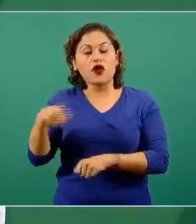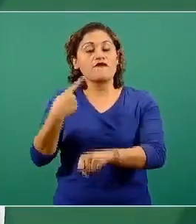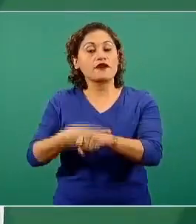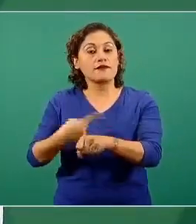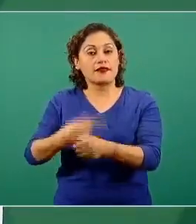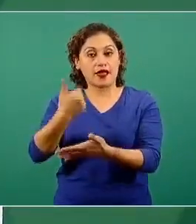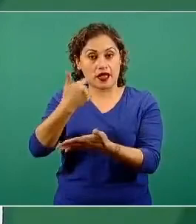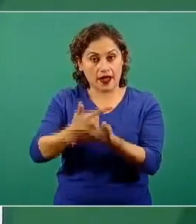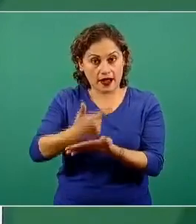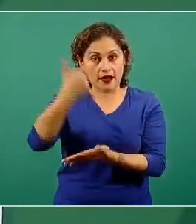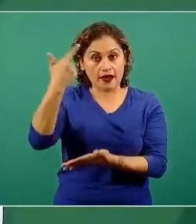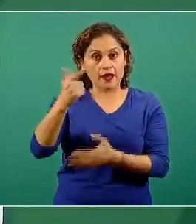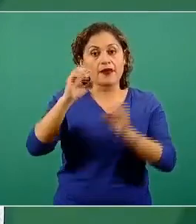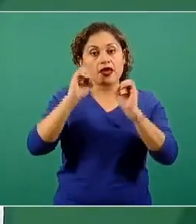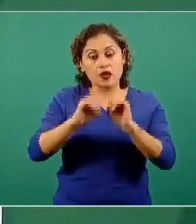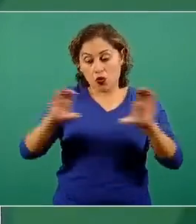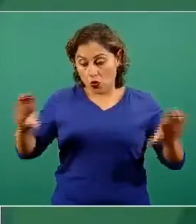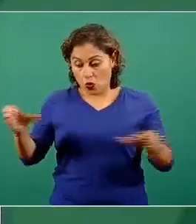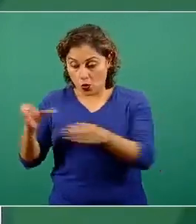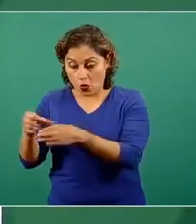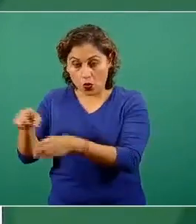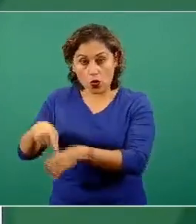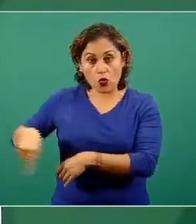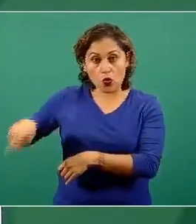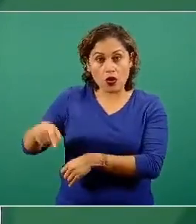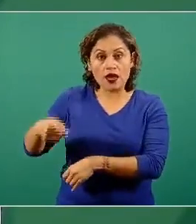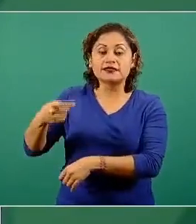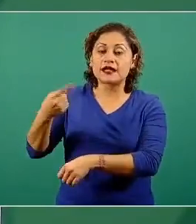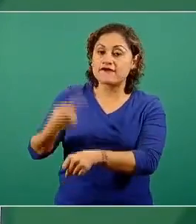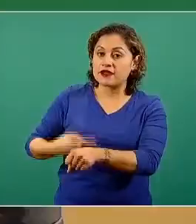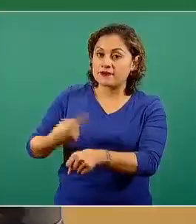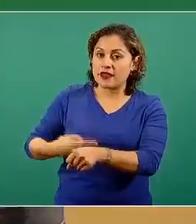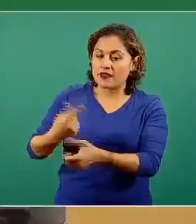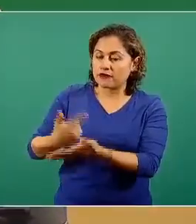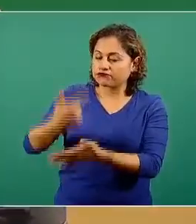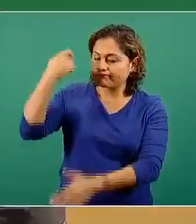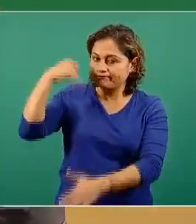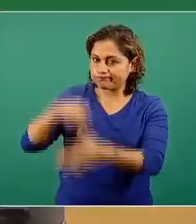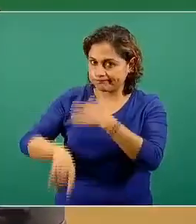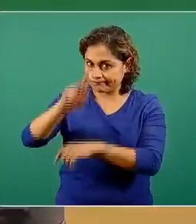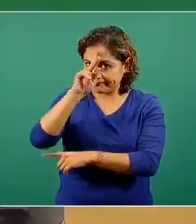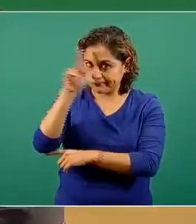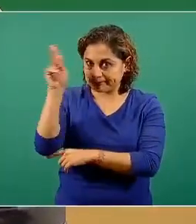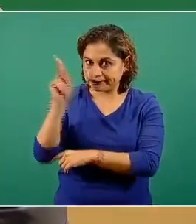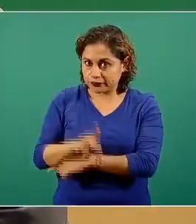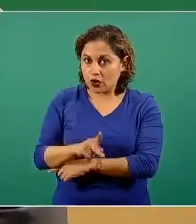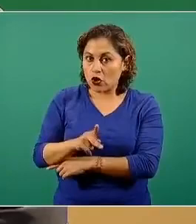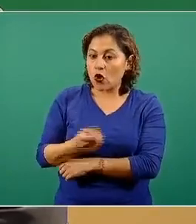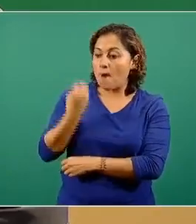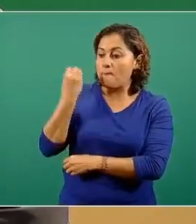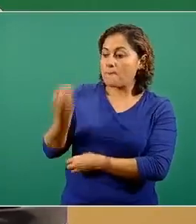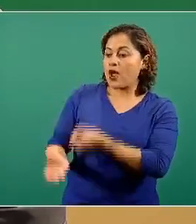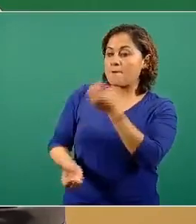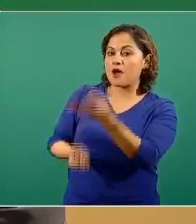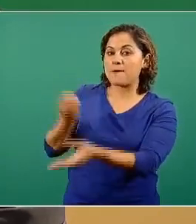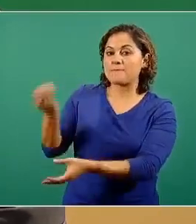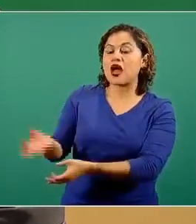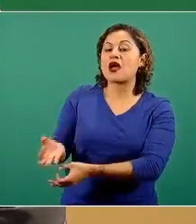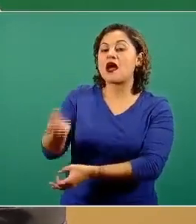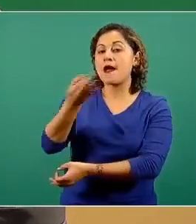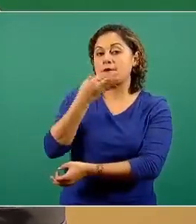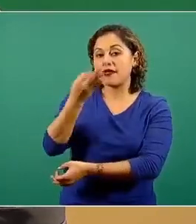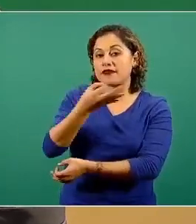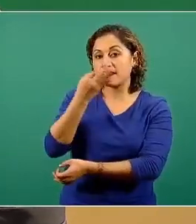otro menor porcentaje que desarrollan enfermedad crítica, el medicamento va a causar